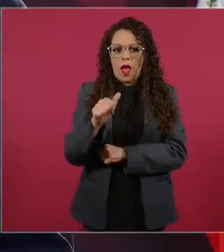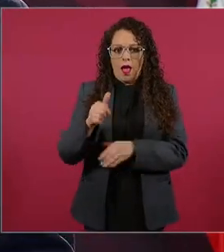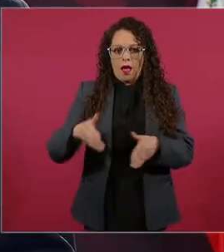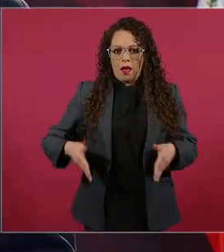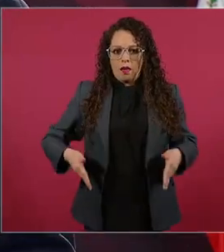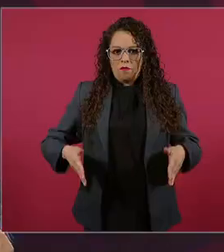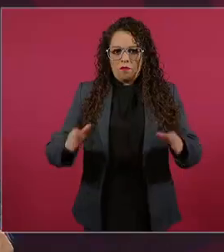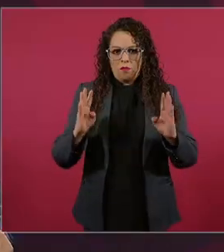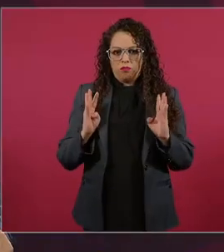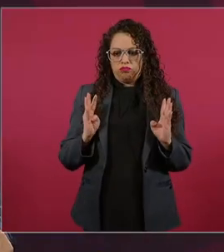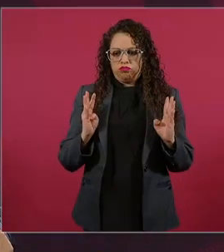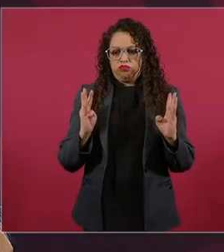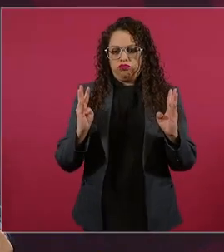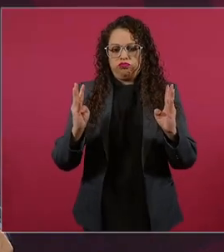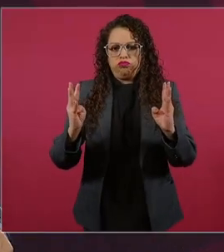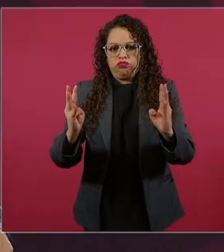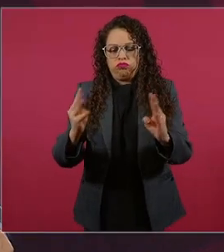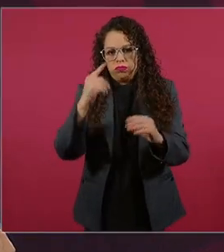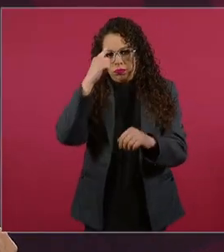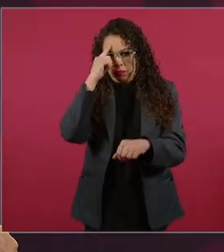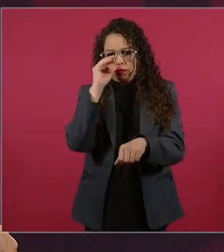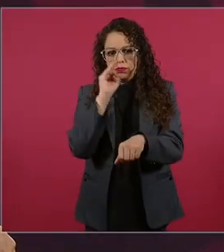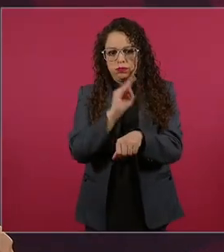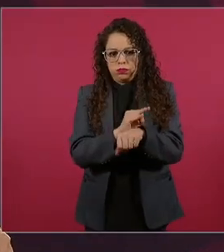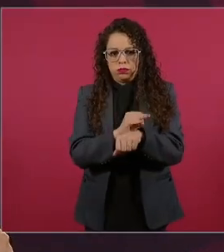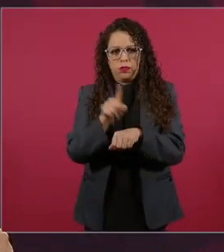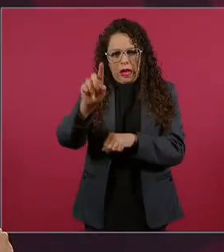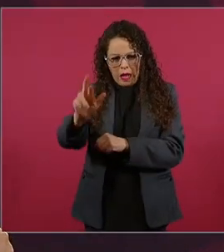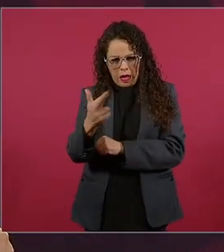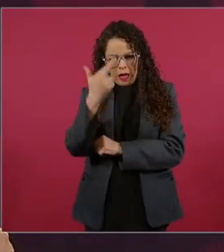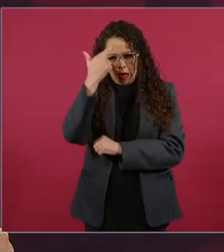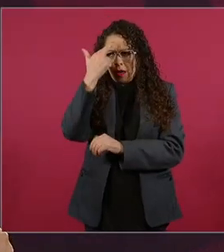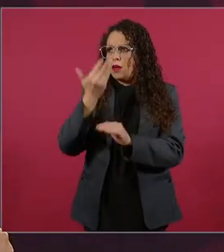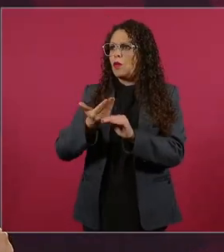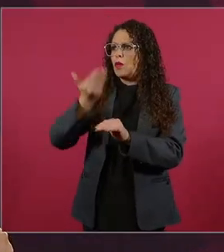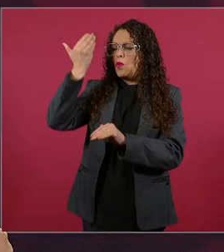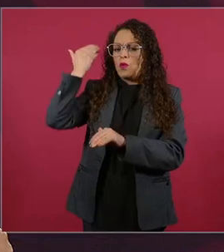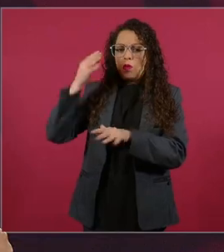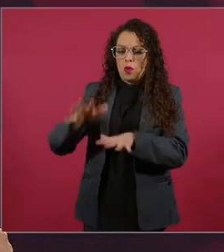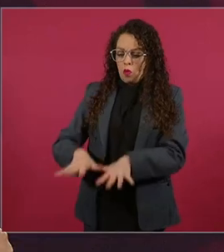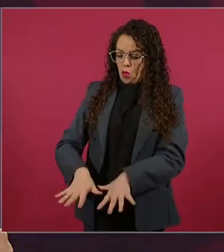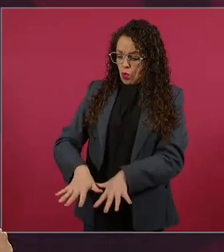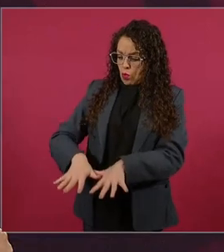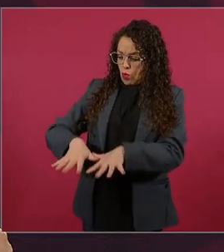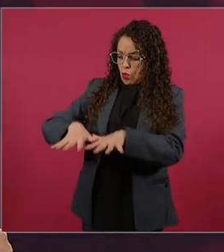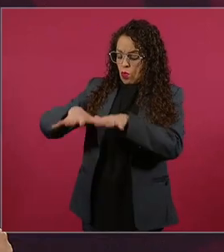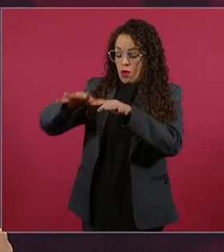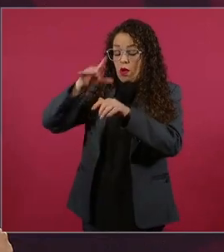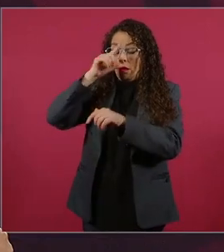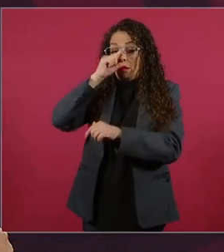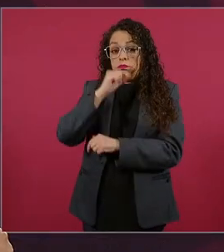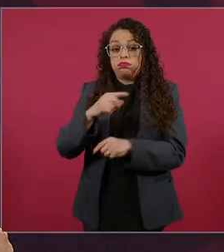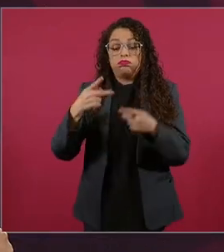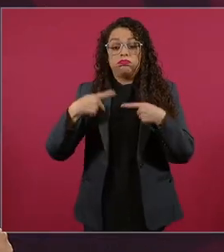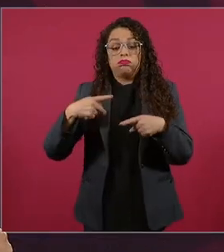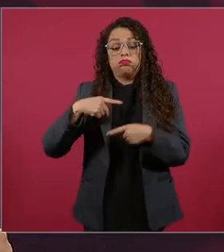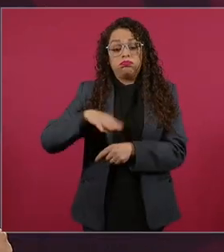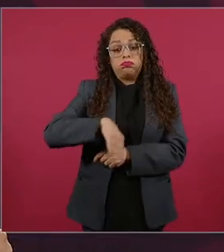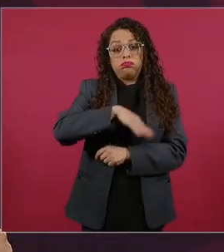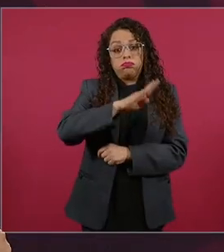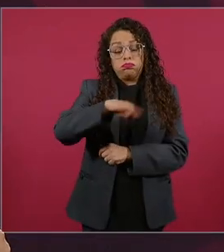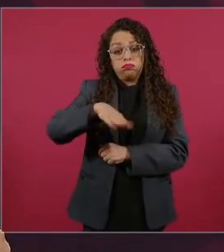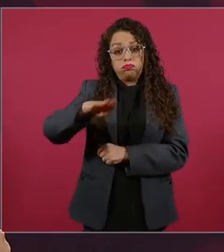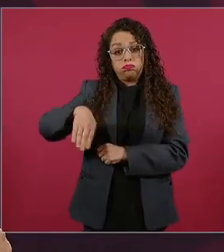desgracia por inundación? Fallecieron personas, se